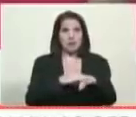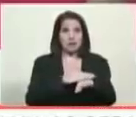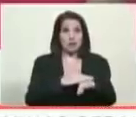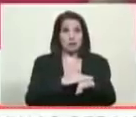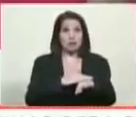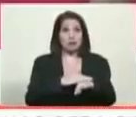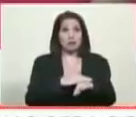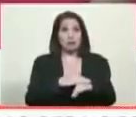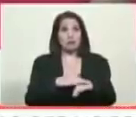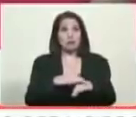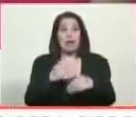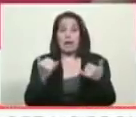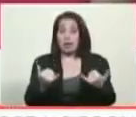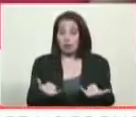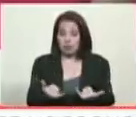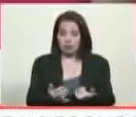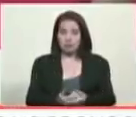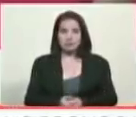Ahora,